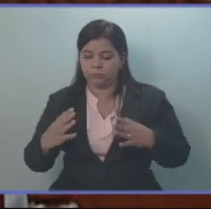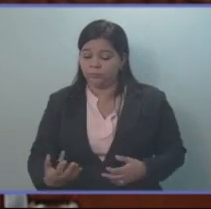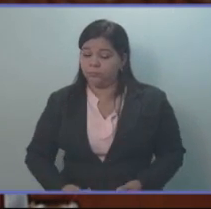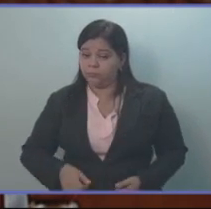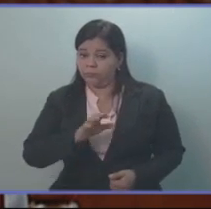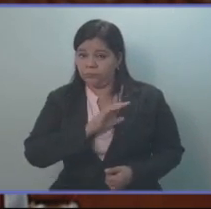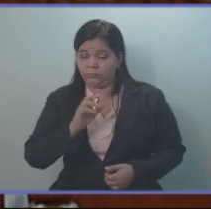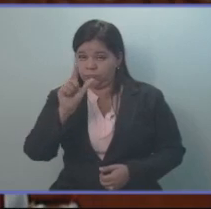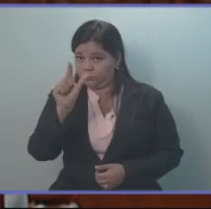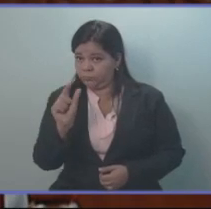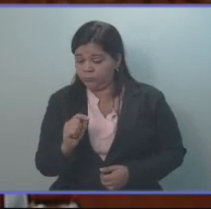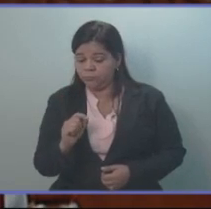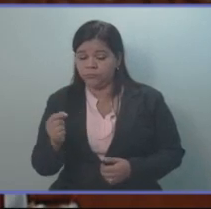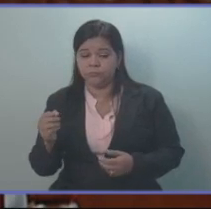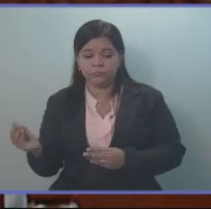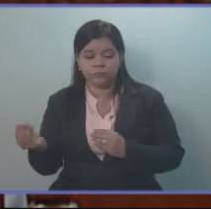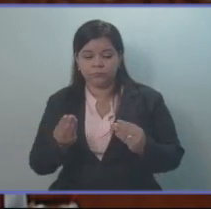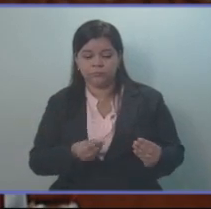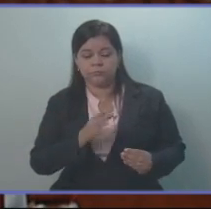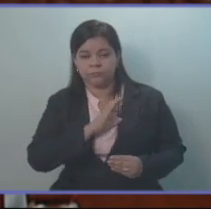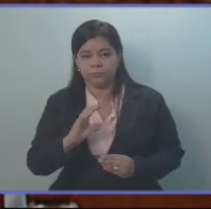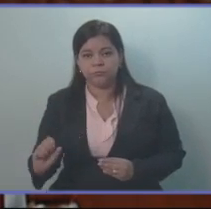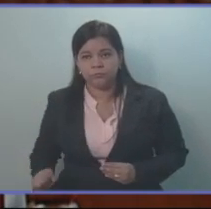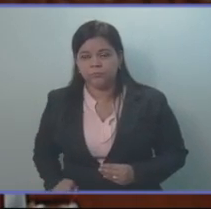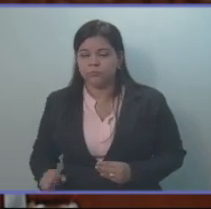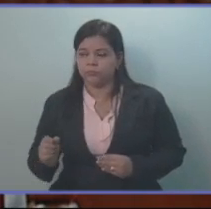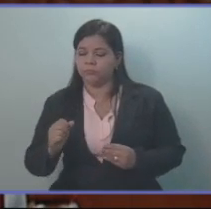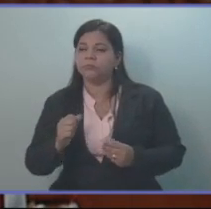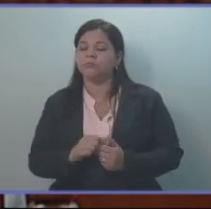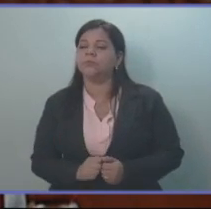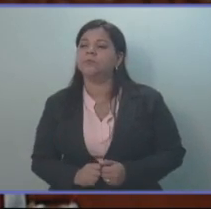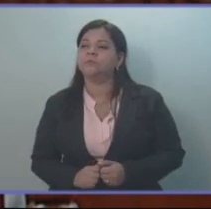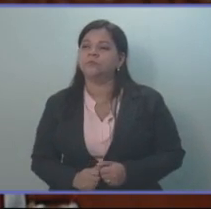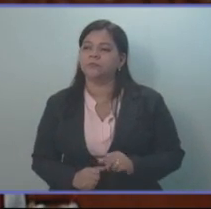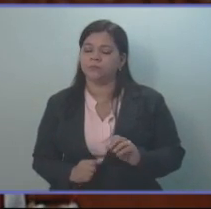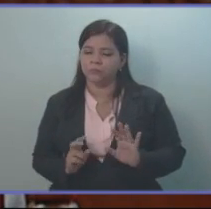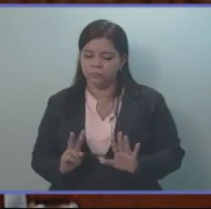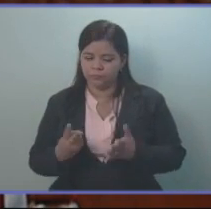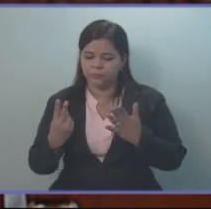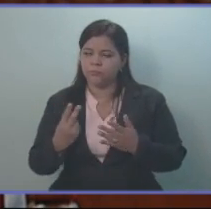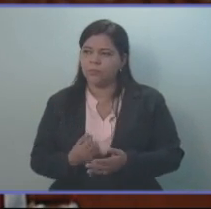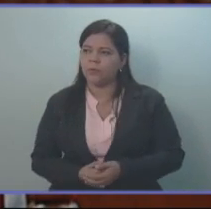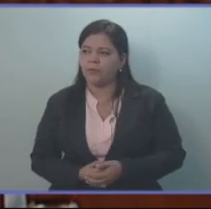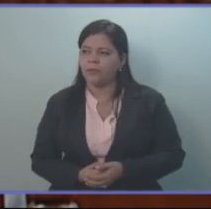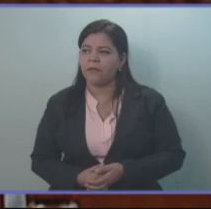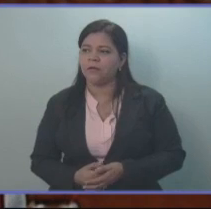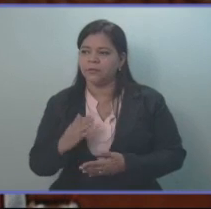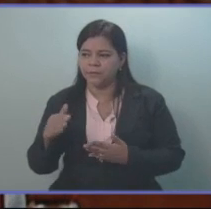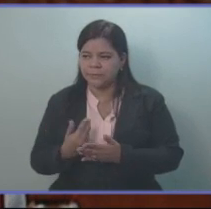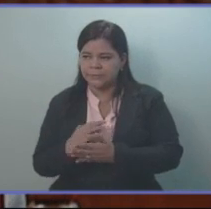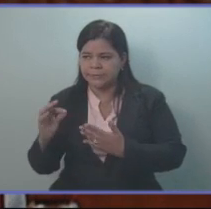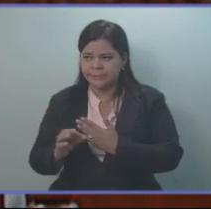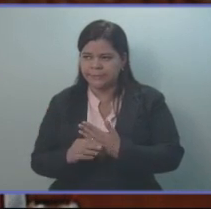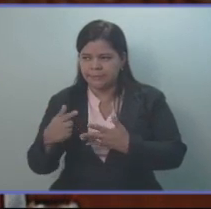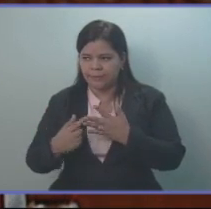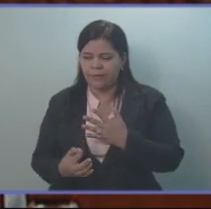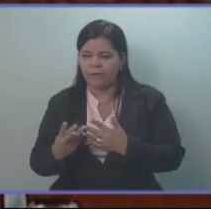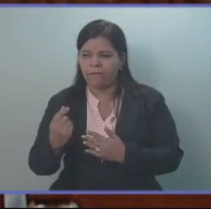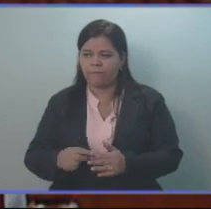República Italiana al Gobierno de la República de El Salvador. Romano 7, que mediante decreto legislativo